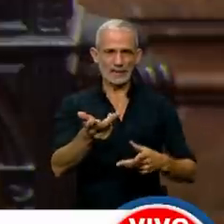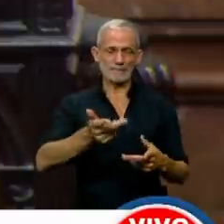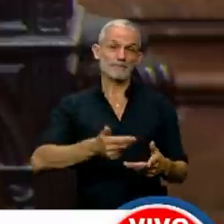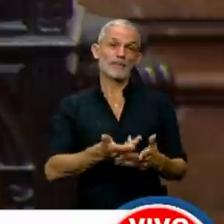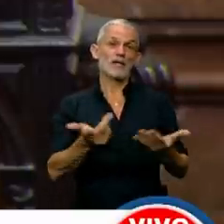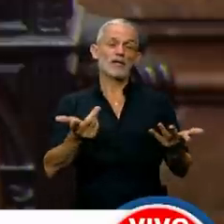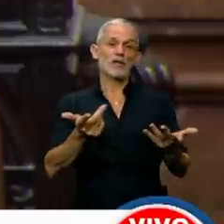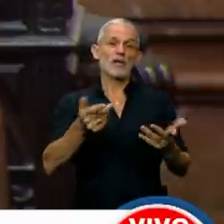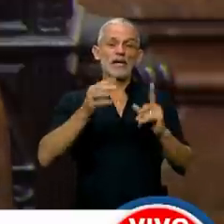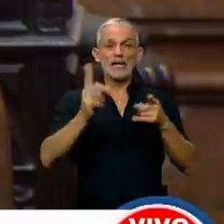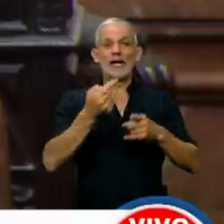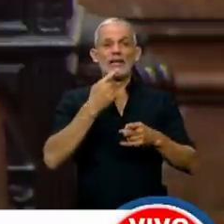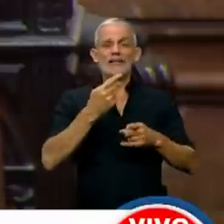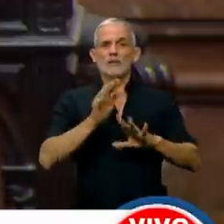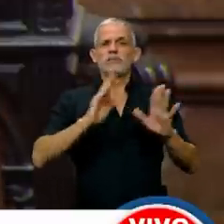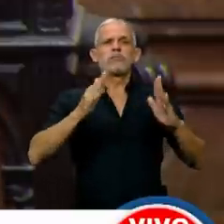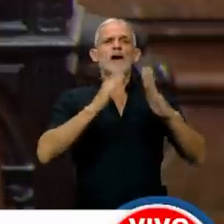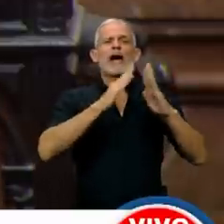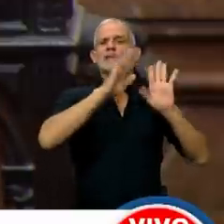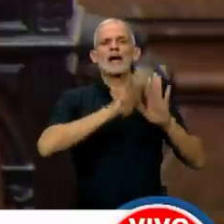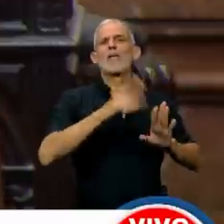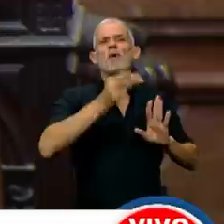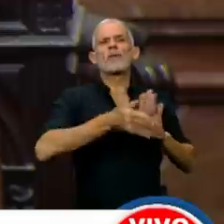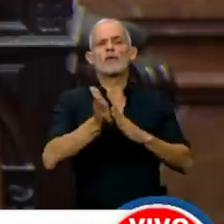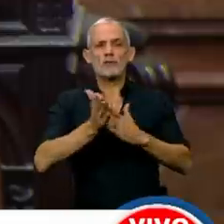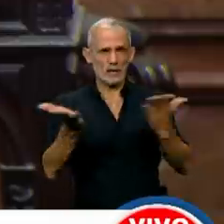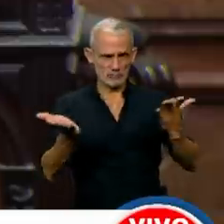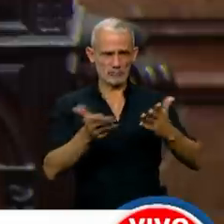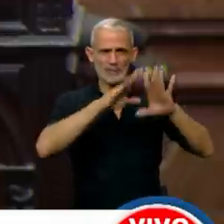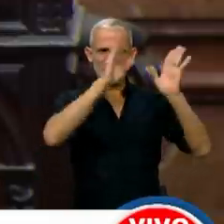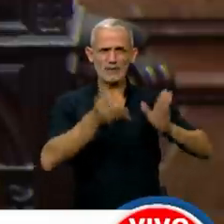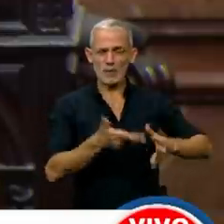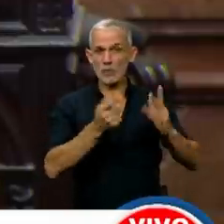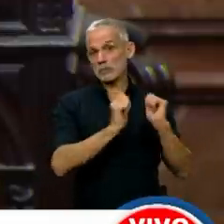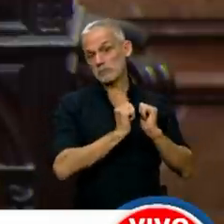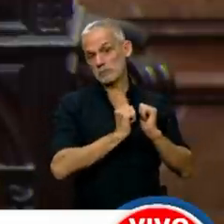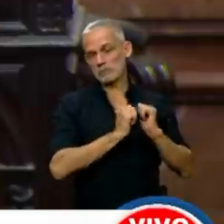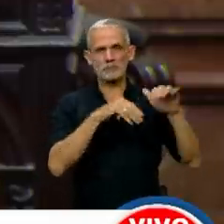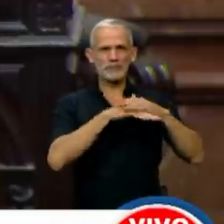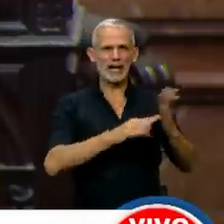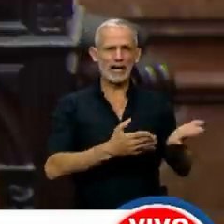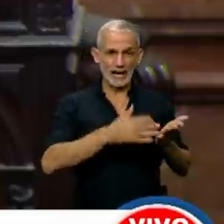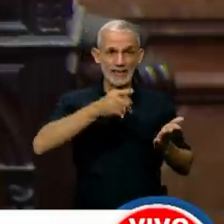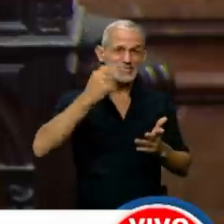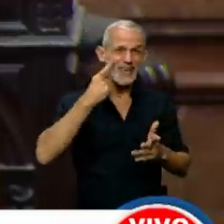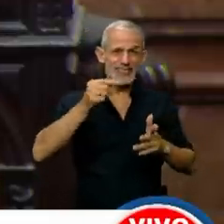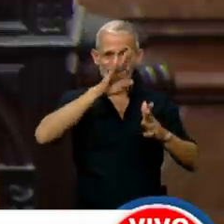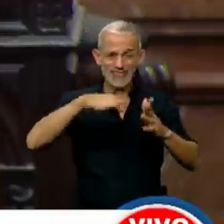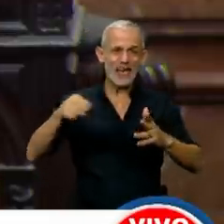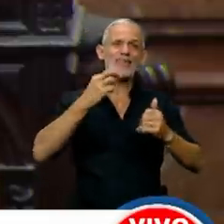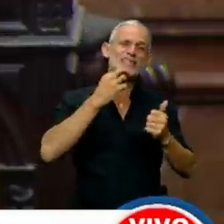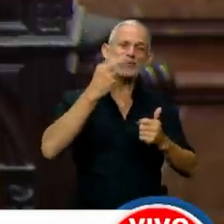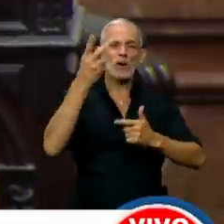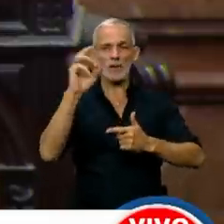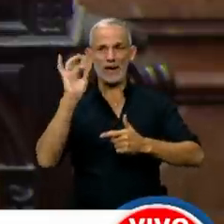se atrevieron inclusive a declarar el estado de sitio y las reservas democrática de nuestro pueblo así estuvieron y en esas jornadas gloriosas del